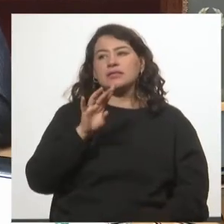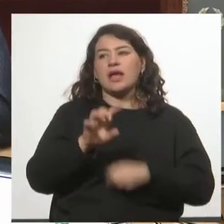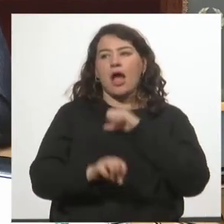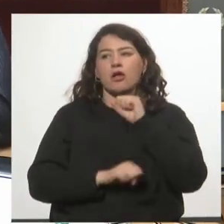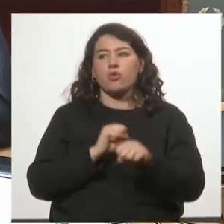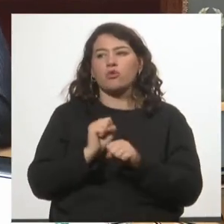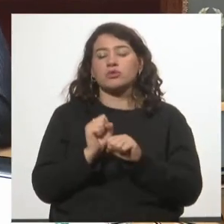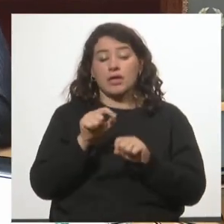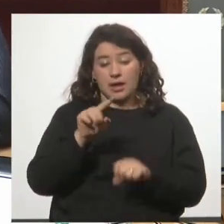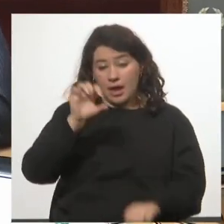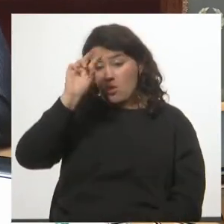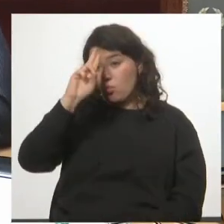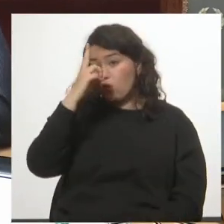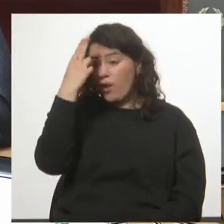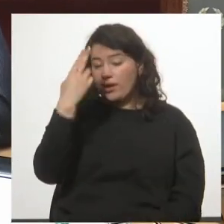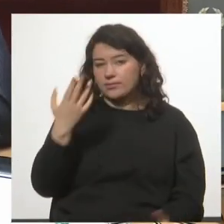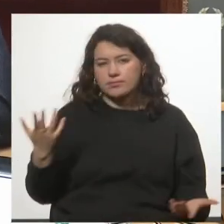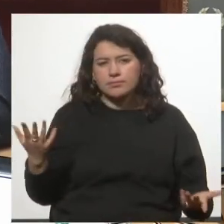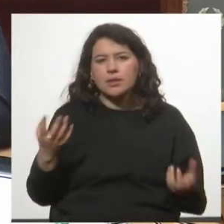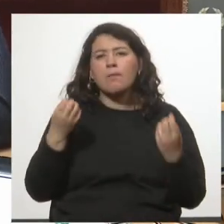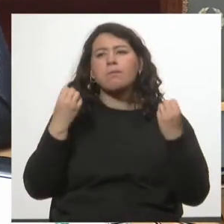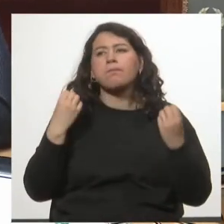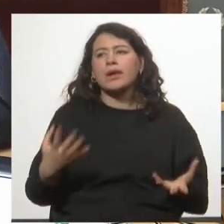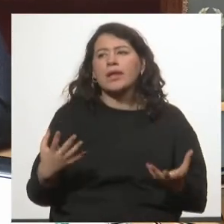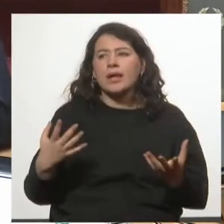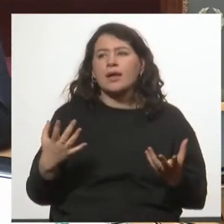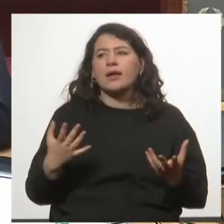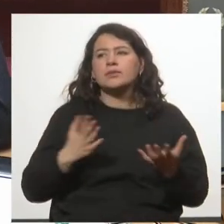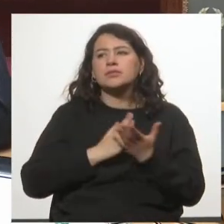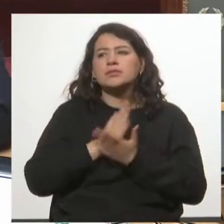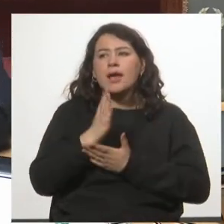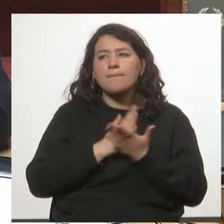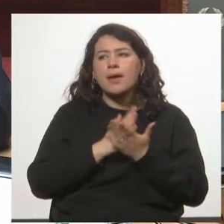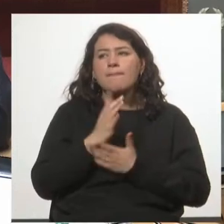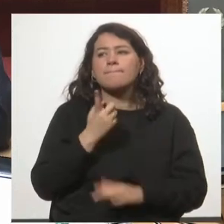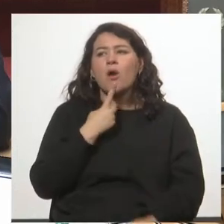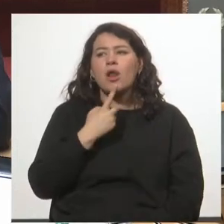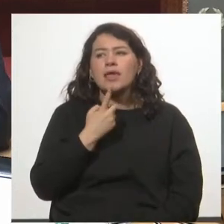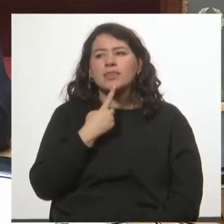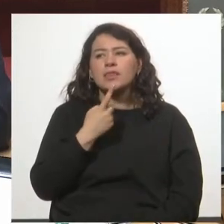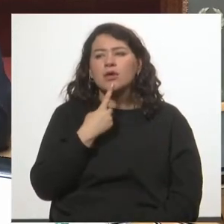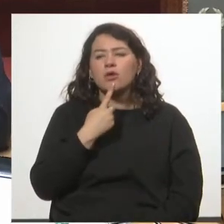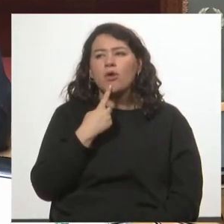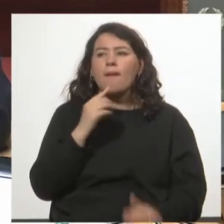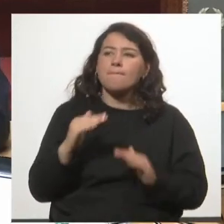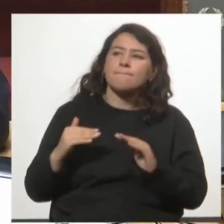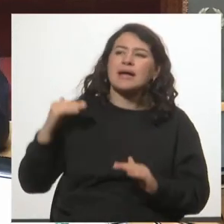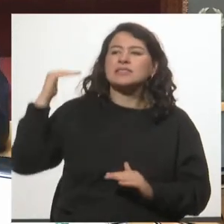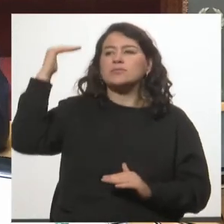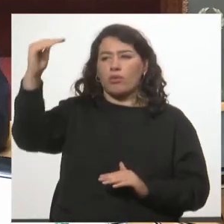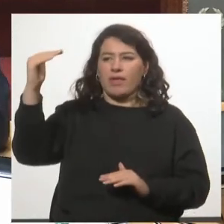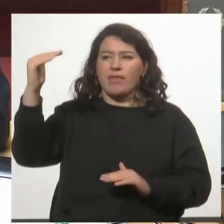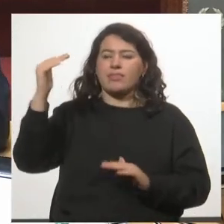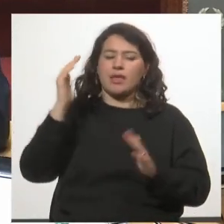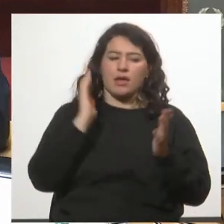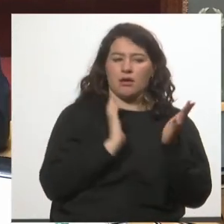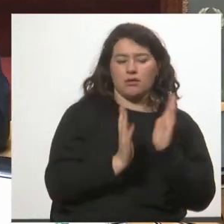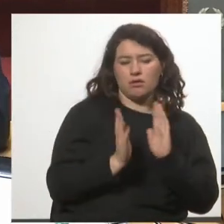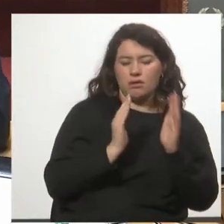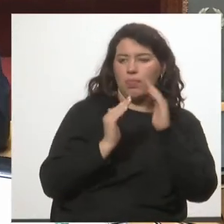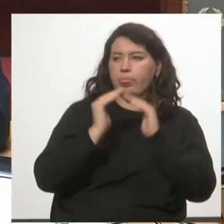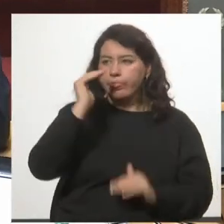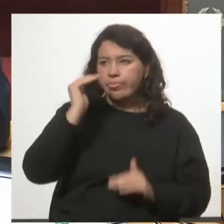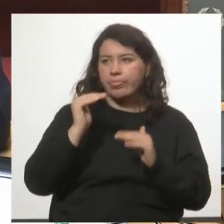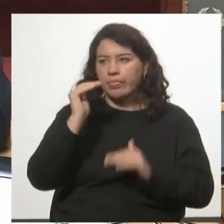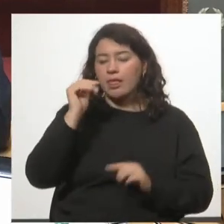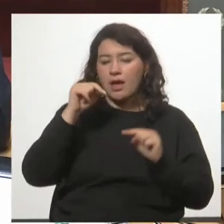este país porque siempre lo político estaba por arriba de lo jurídico y en la casa